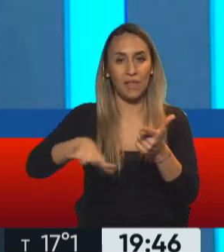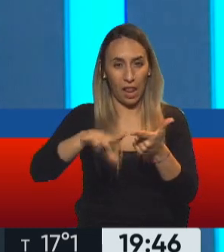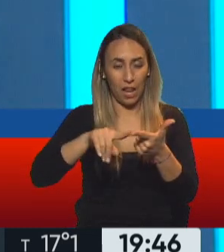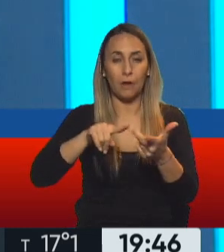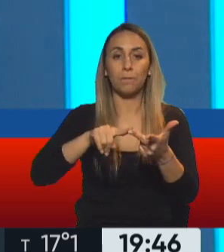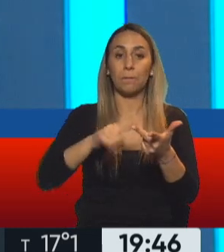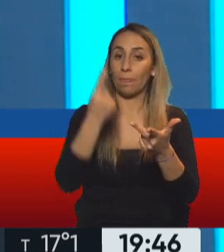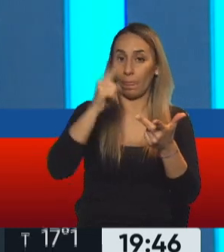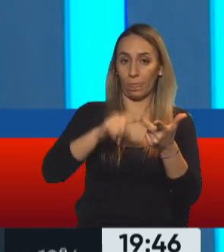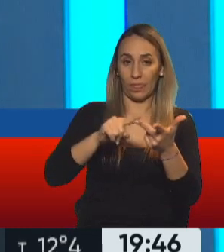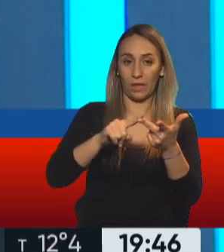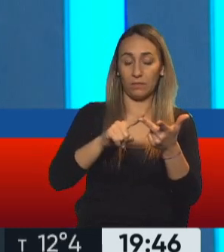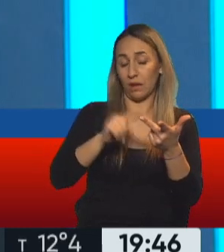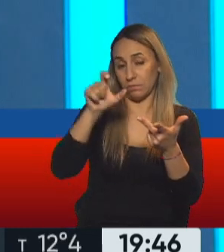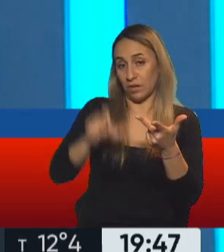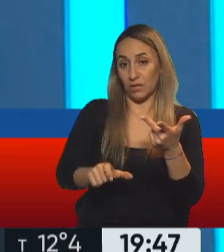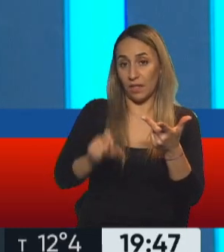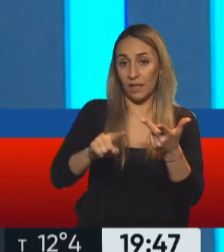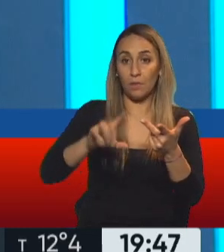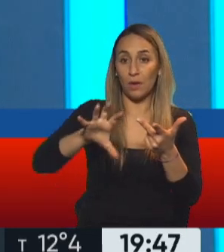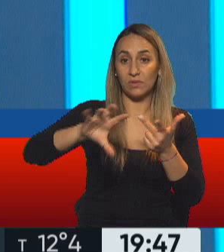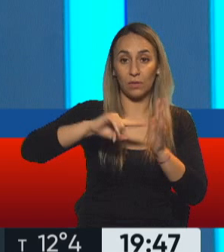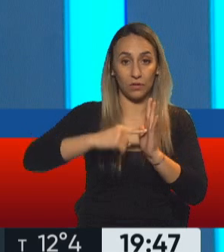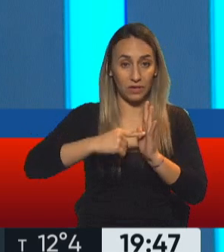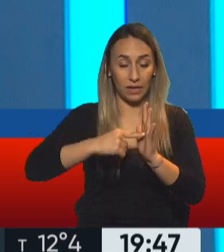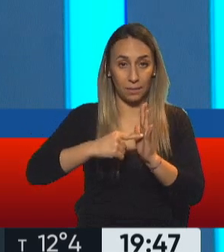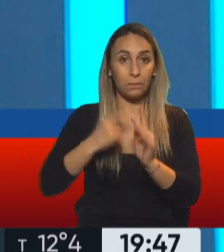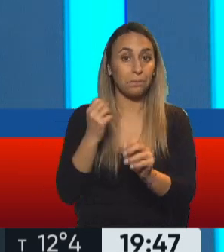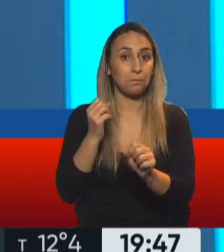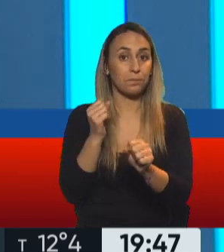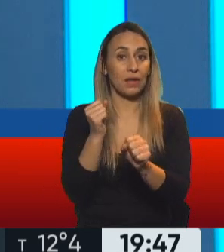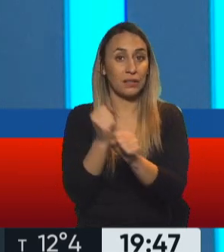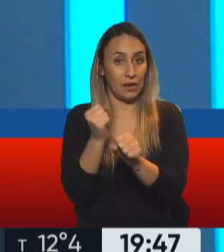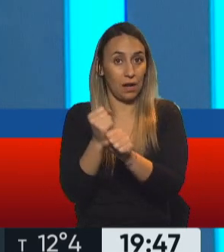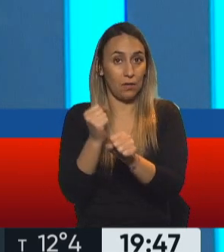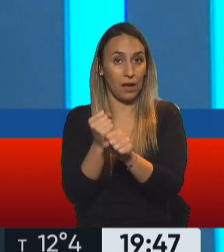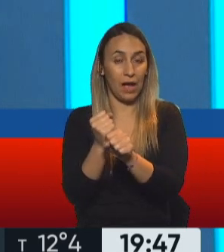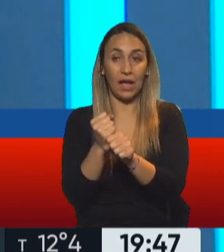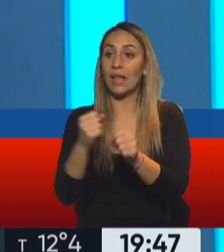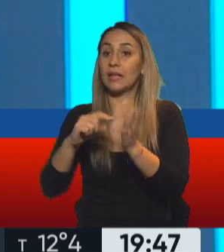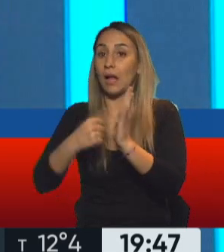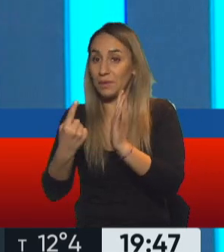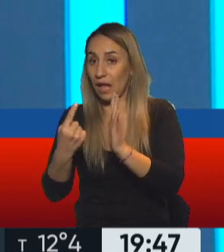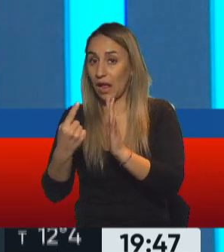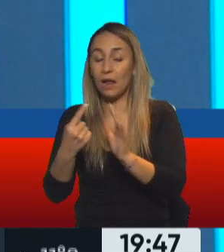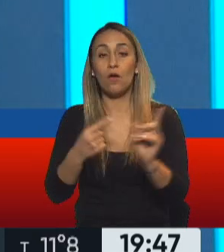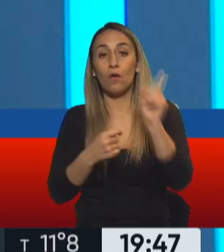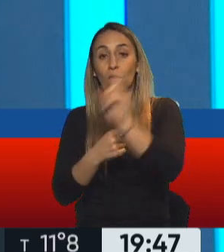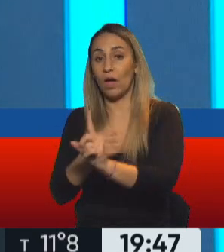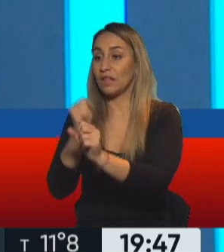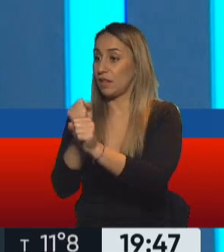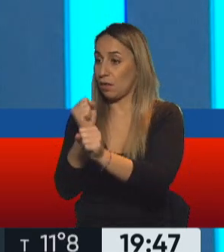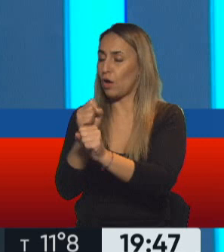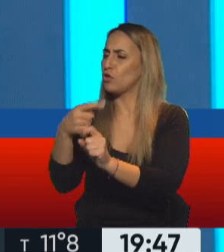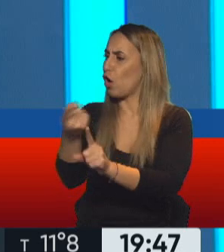este es un caso de un ciudadano de la provincia de Buenos Aires que trabaja en la ciudad y que se ha contagiado en su lugar de trabajo, donde se contagiaron otras personas